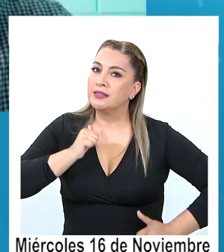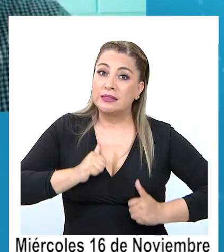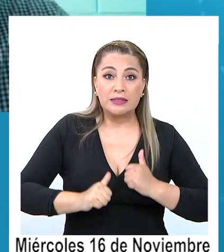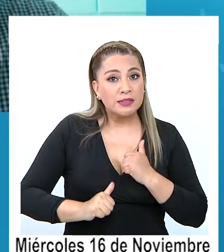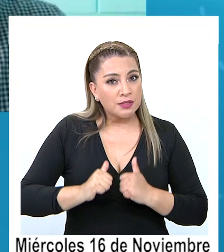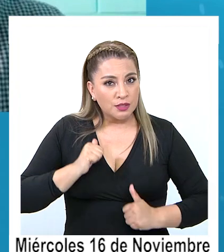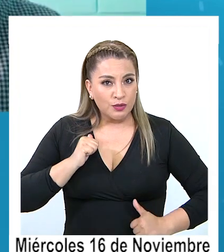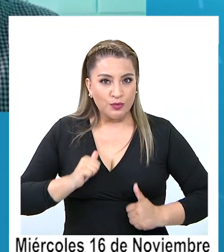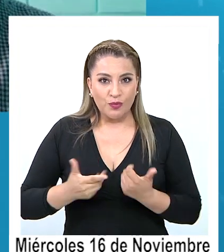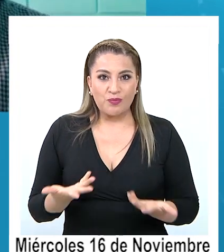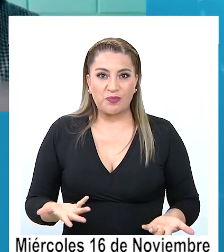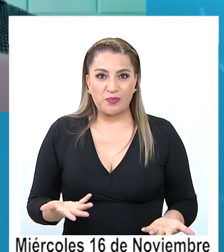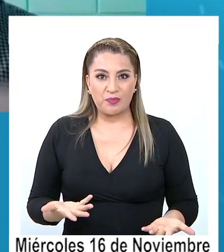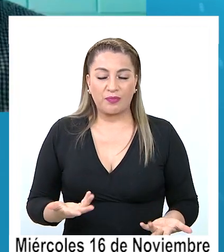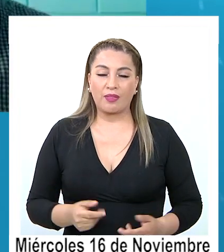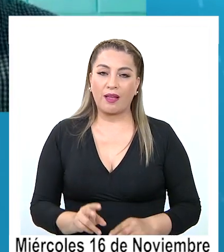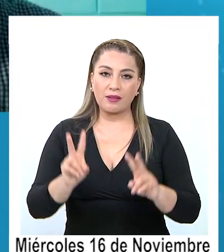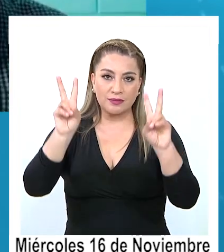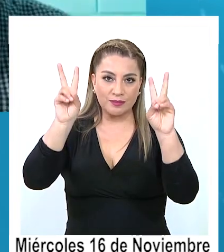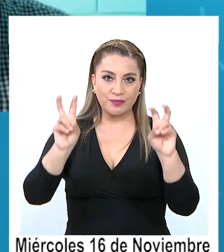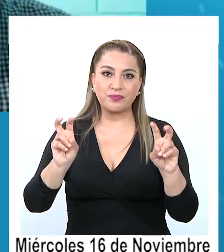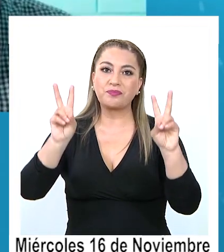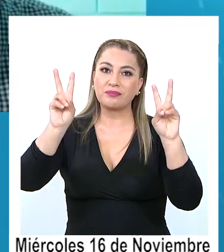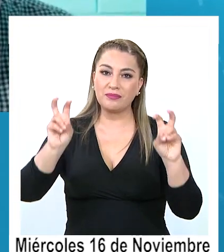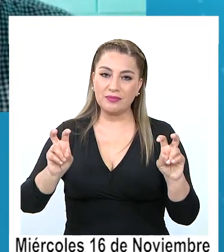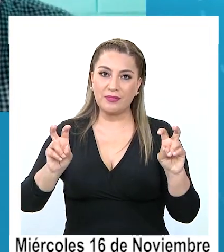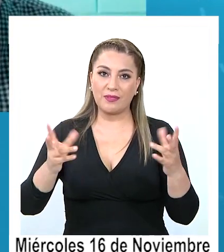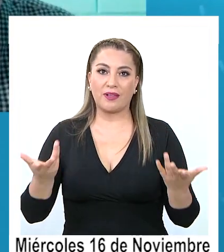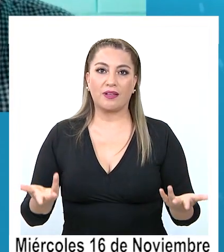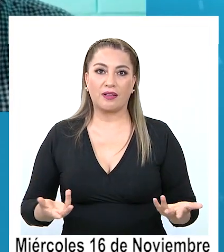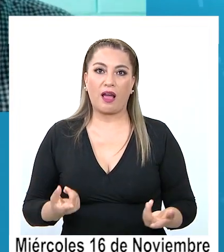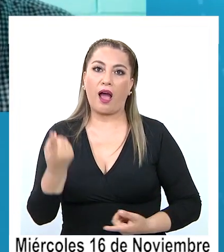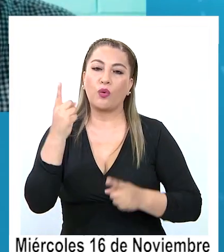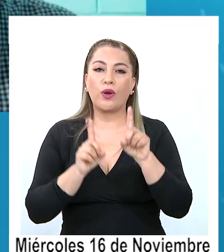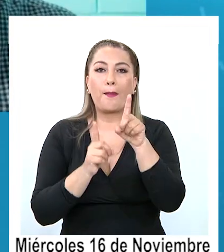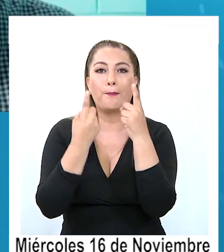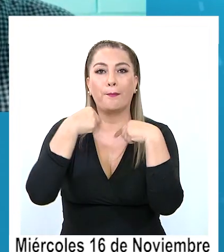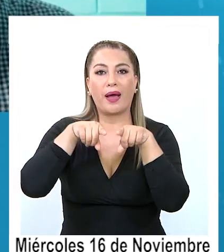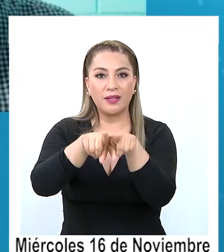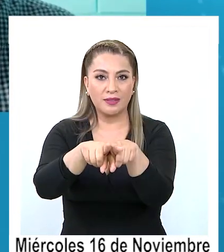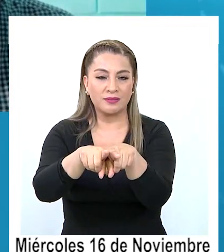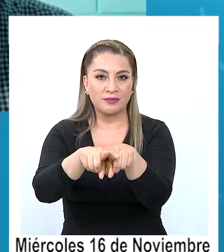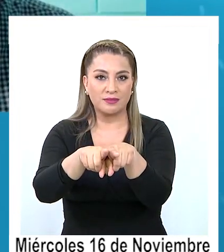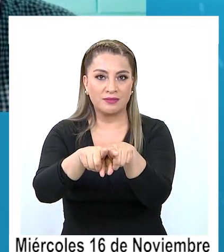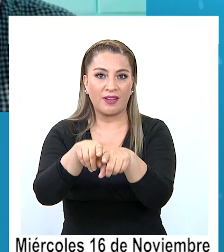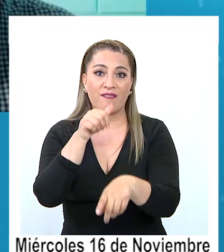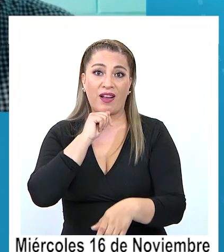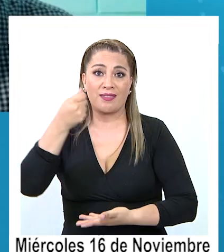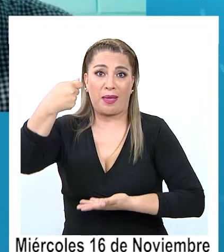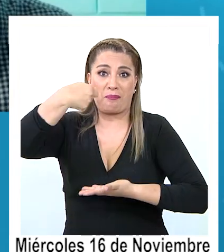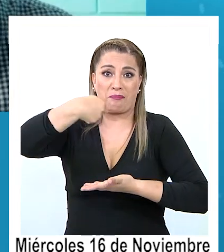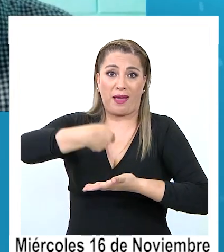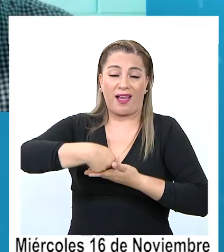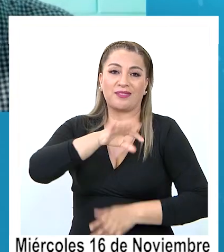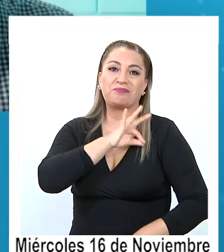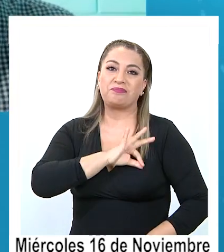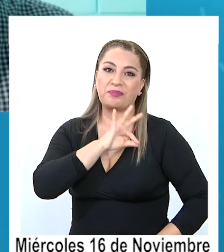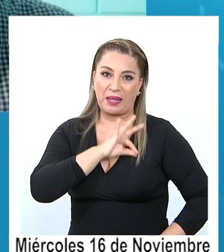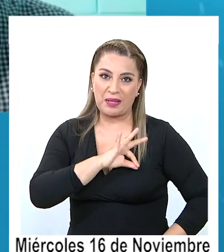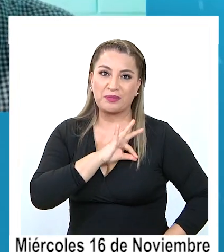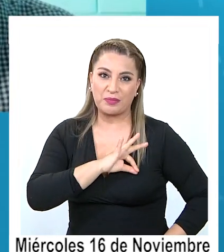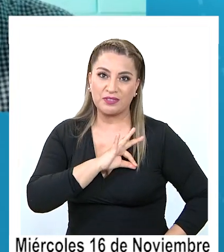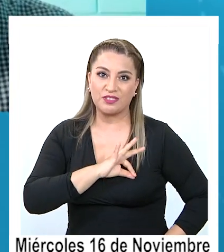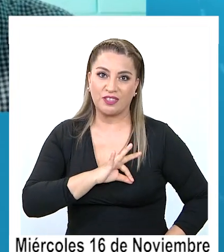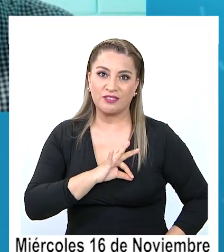¿cierto?, este tema de sus parejas, ¿cierto? Que no pagan las pensiones,